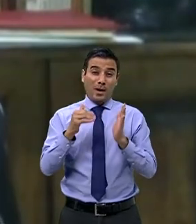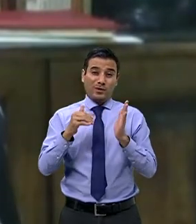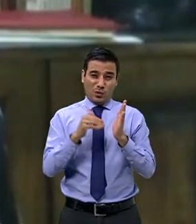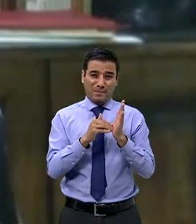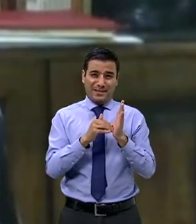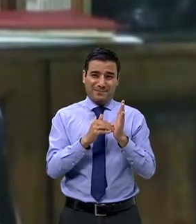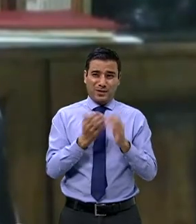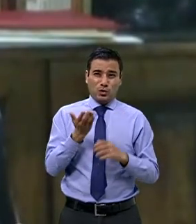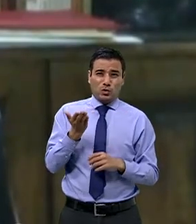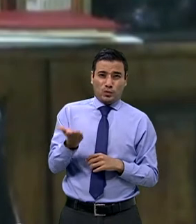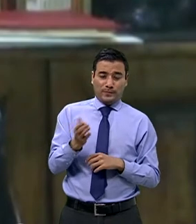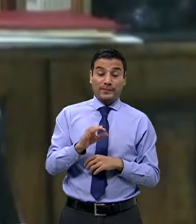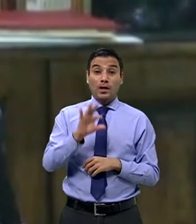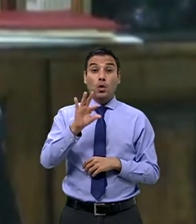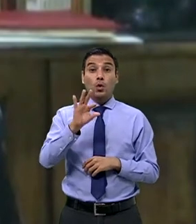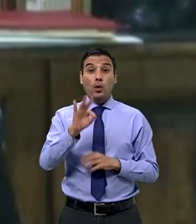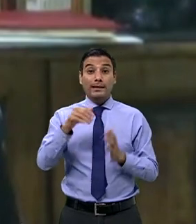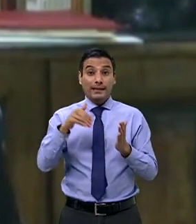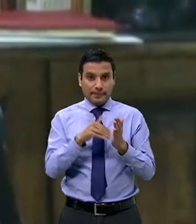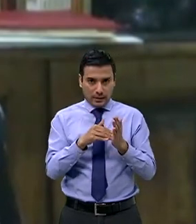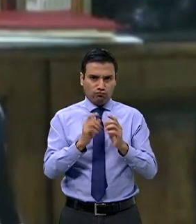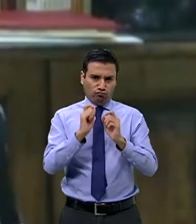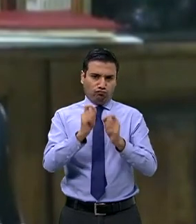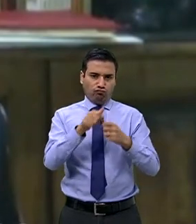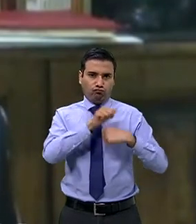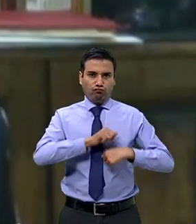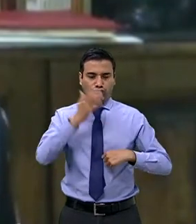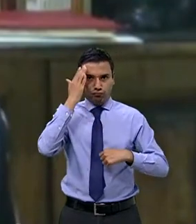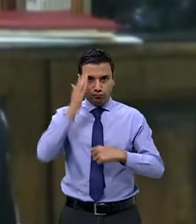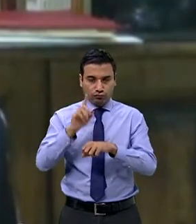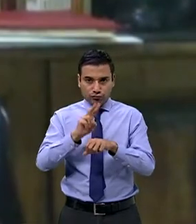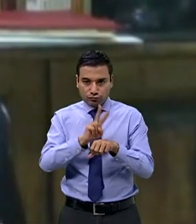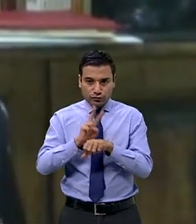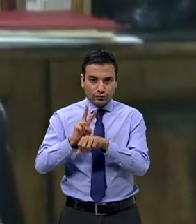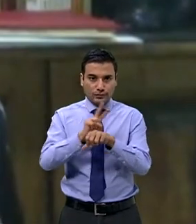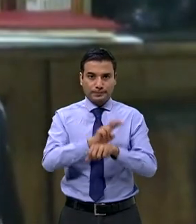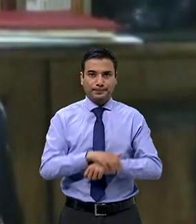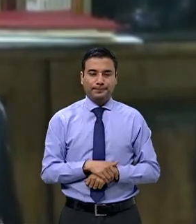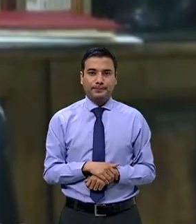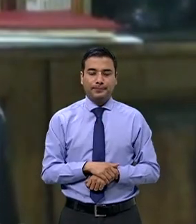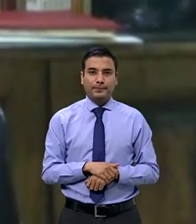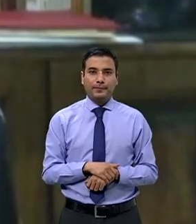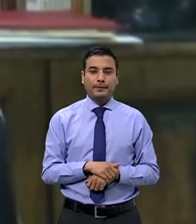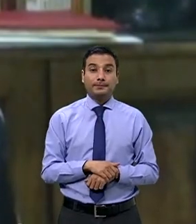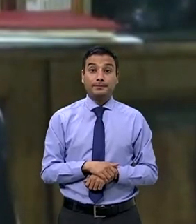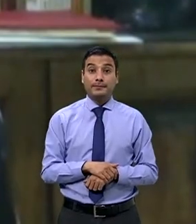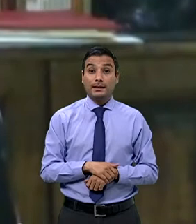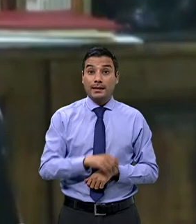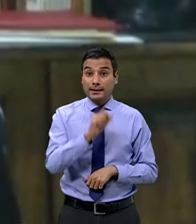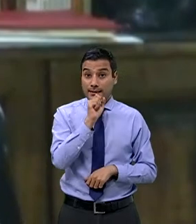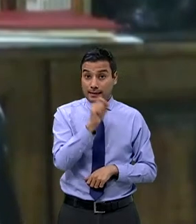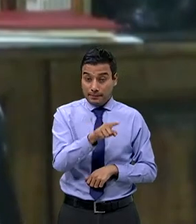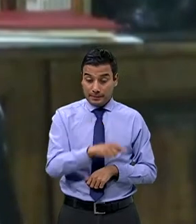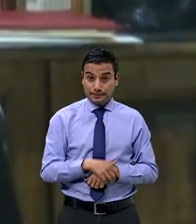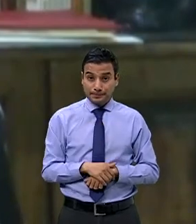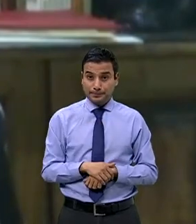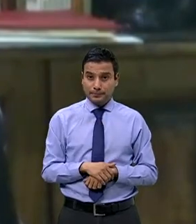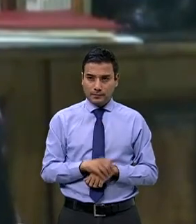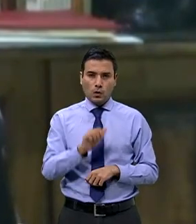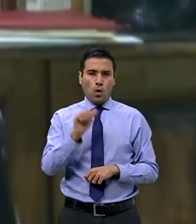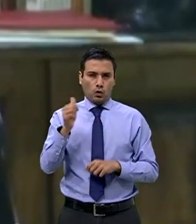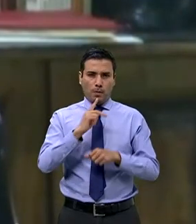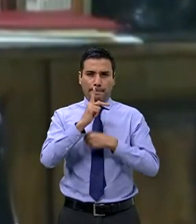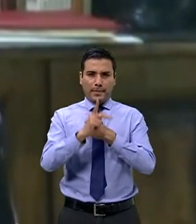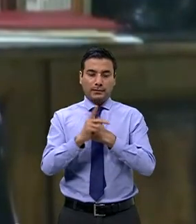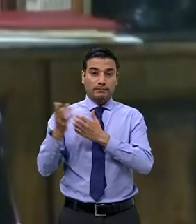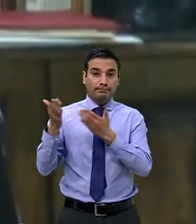solicitudes y más de 40 mil observadores y observadores acreditados y también con presencia de visitantes